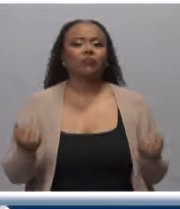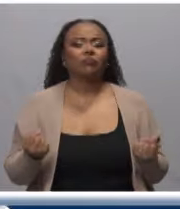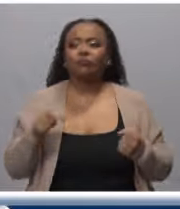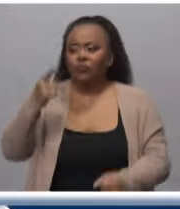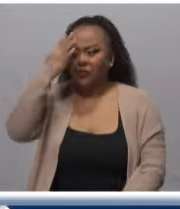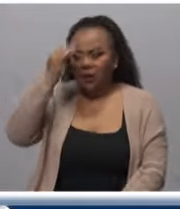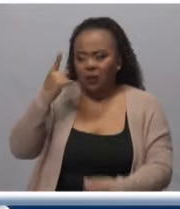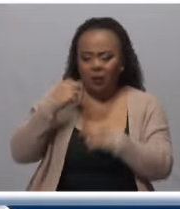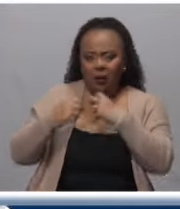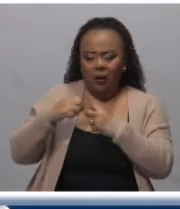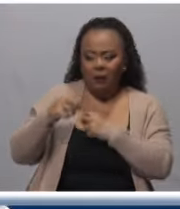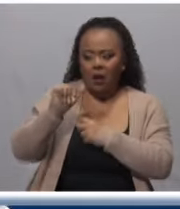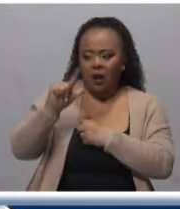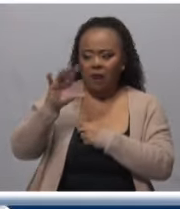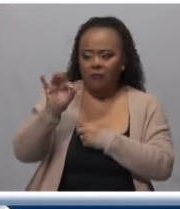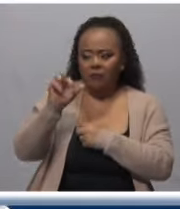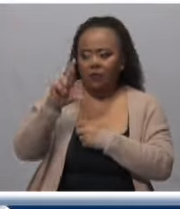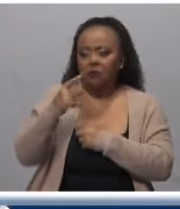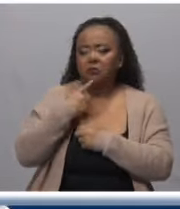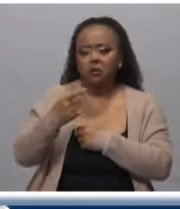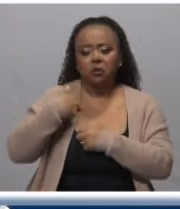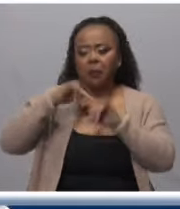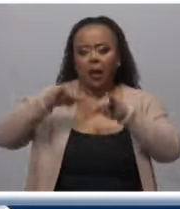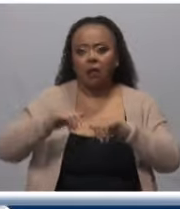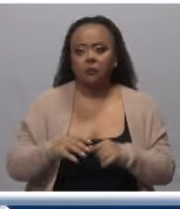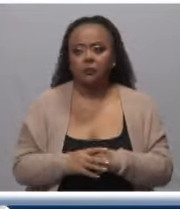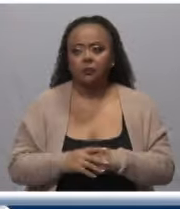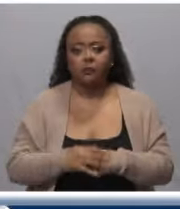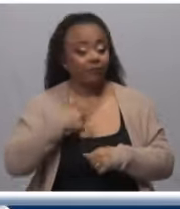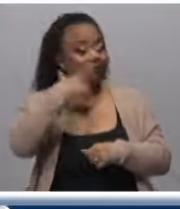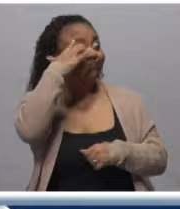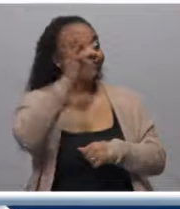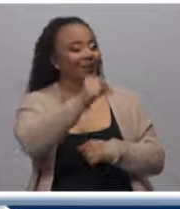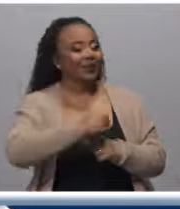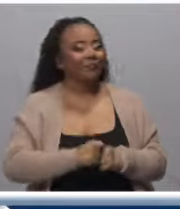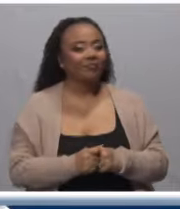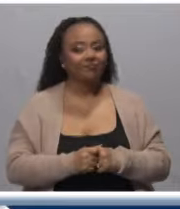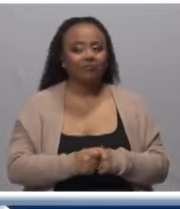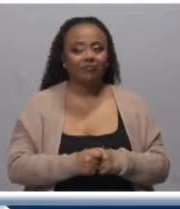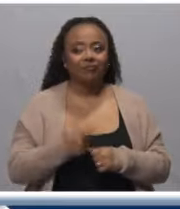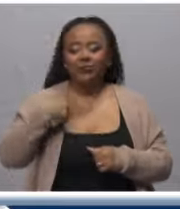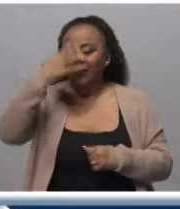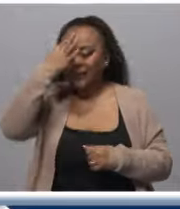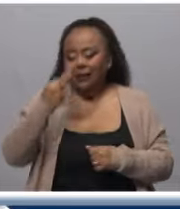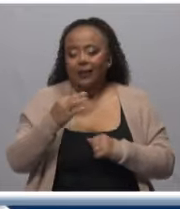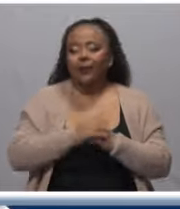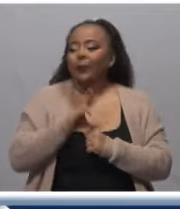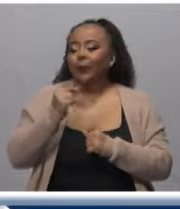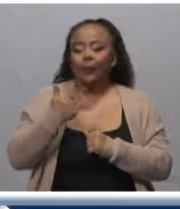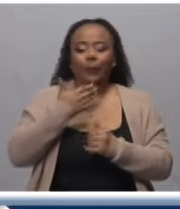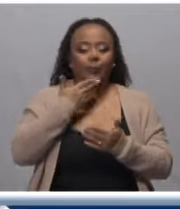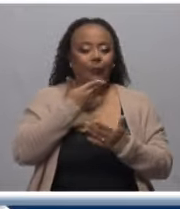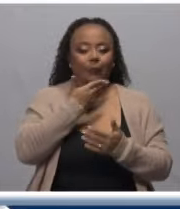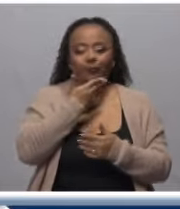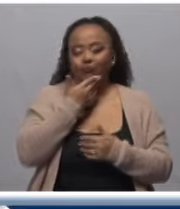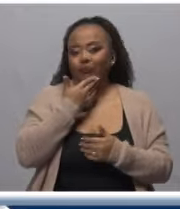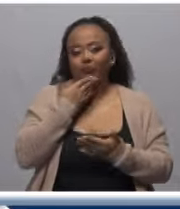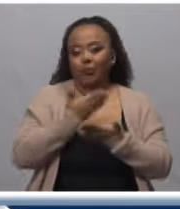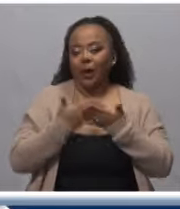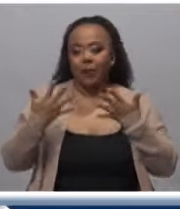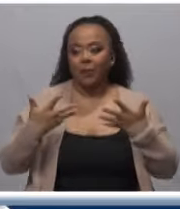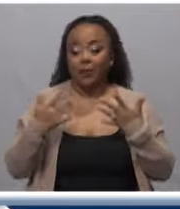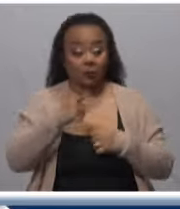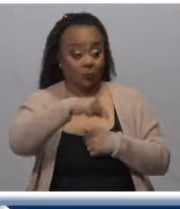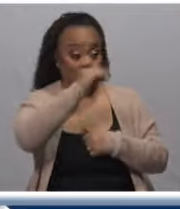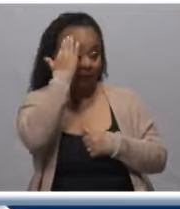sea un problema si Alfaro dice el día de mañana me quedo eh yo creo que sí yo creo que no tendría el mejor ambiente creo que ya algo se rompió pero